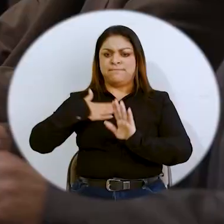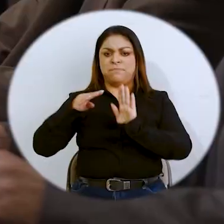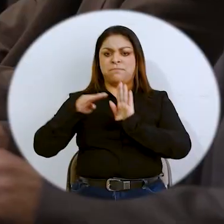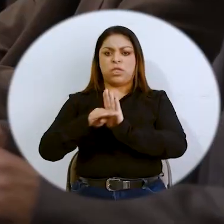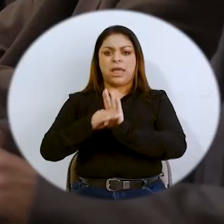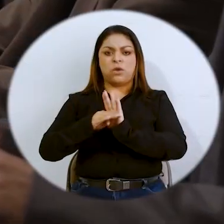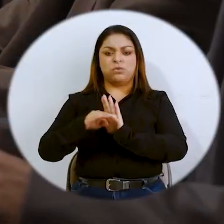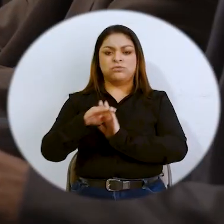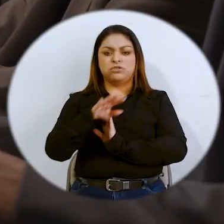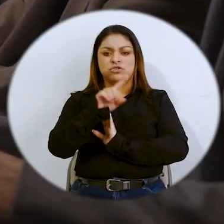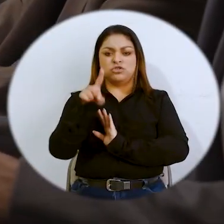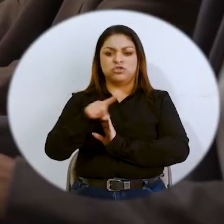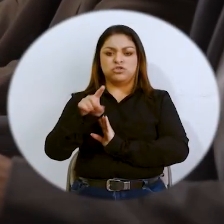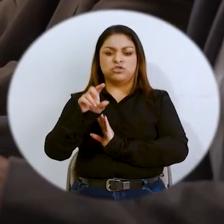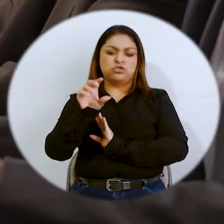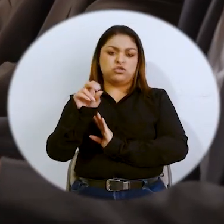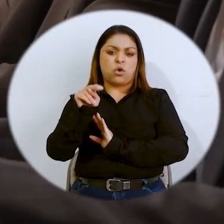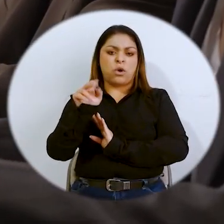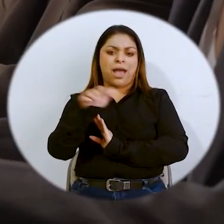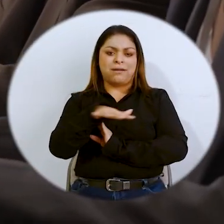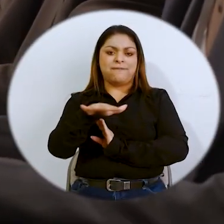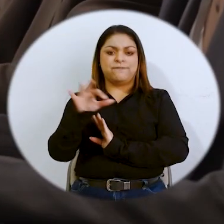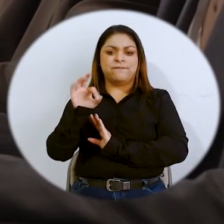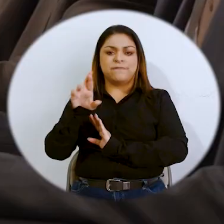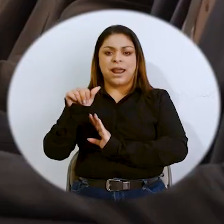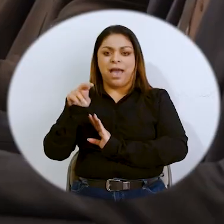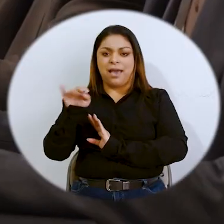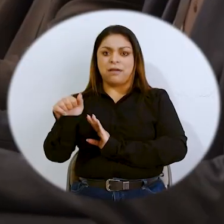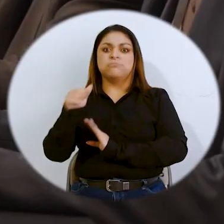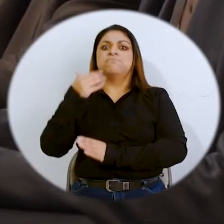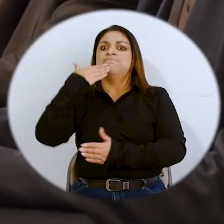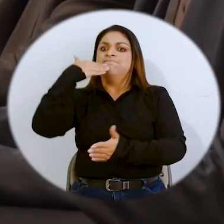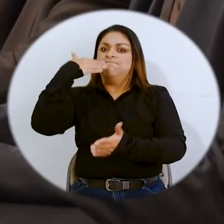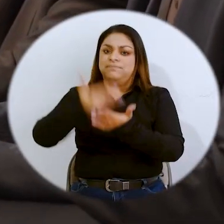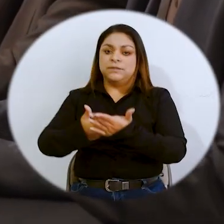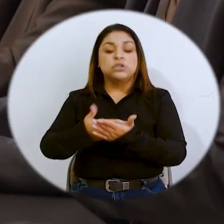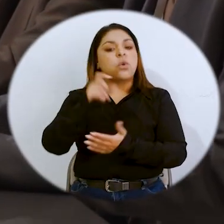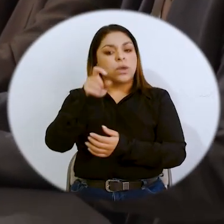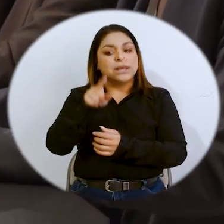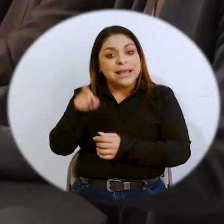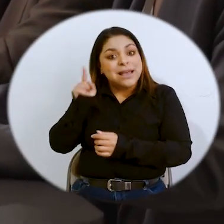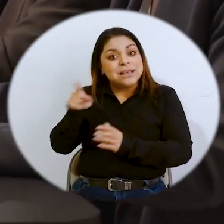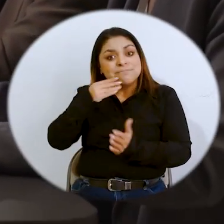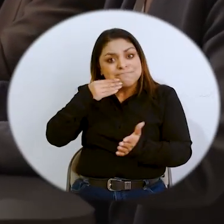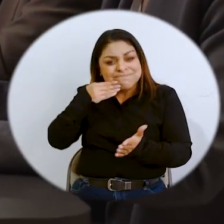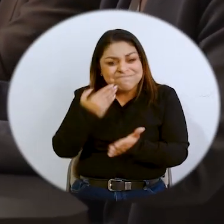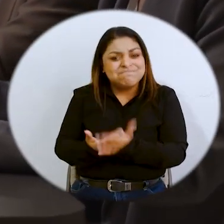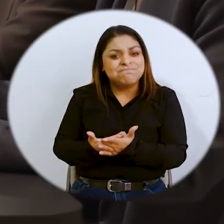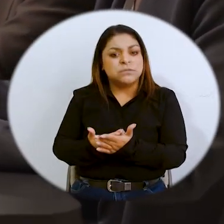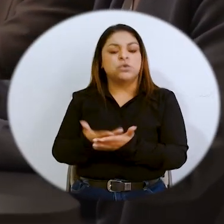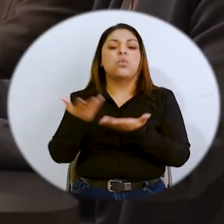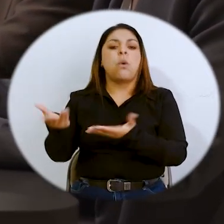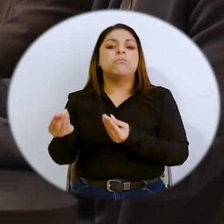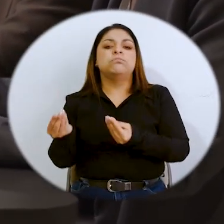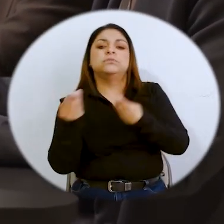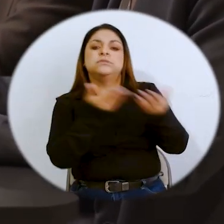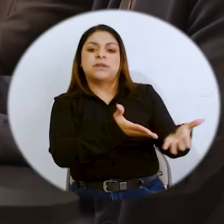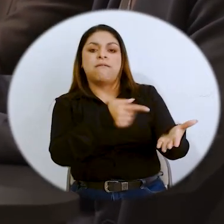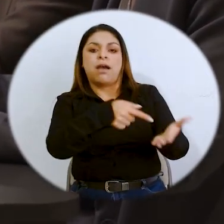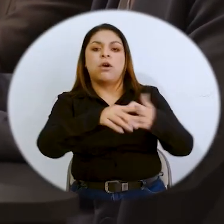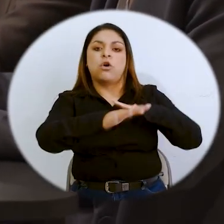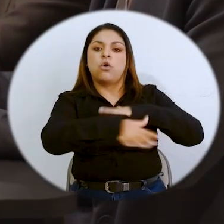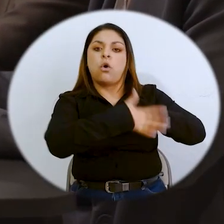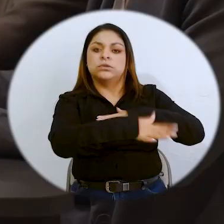por qué nuestros modelos de zonas francas más bien eran beneficiosos, etcétera. Bueno, esos modelos que han sido históricamente buenos, hay que ver cómo se llevan